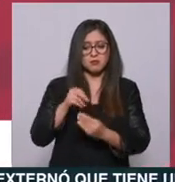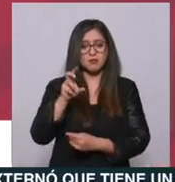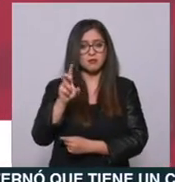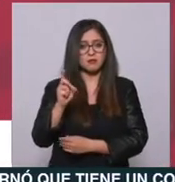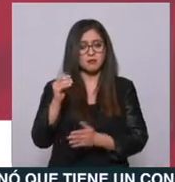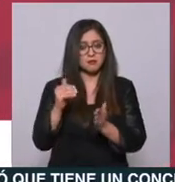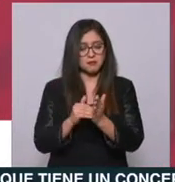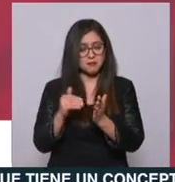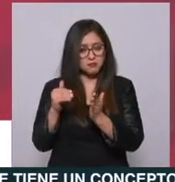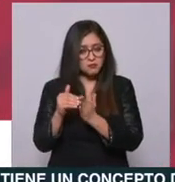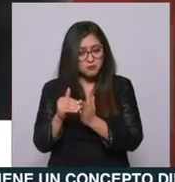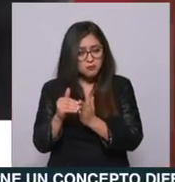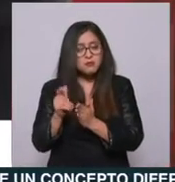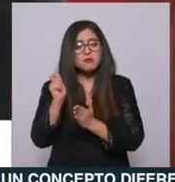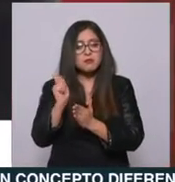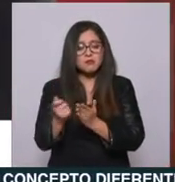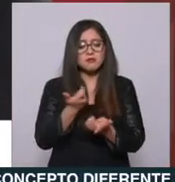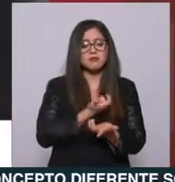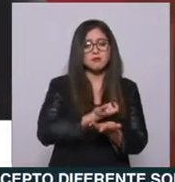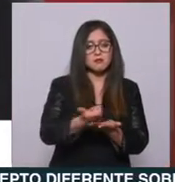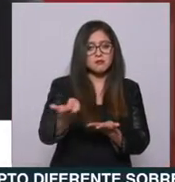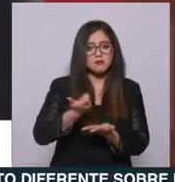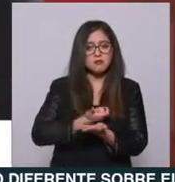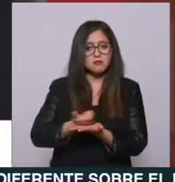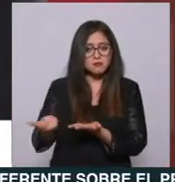significa destinar